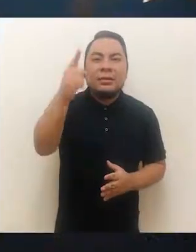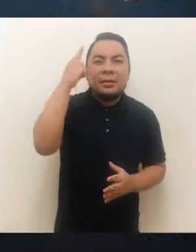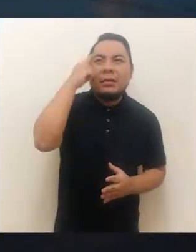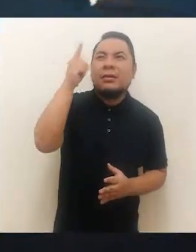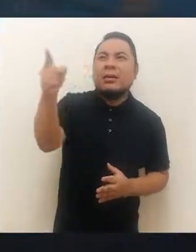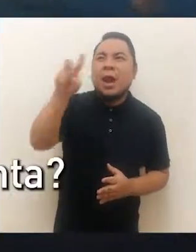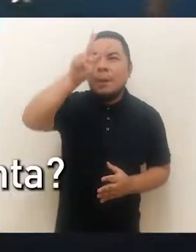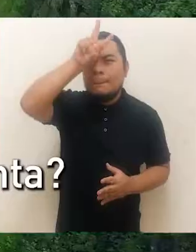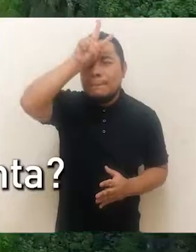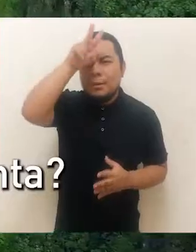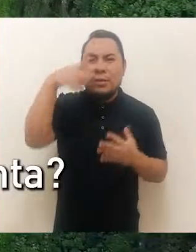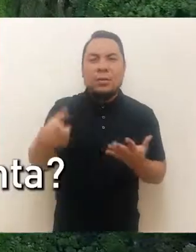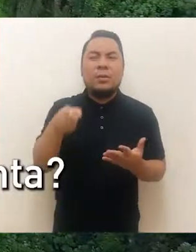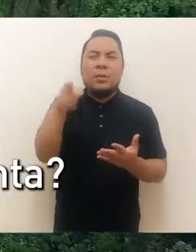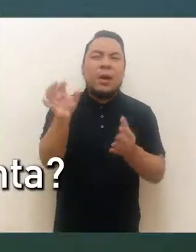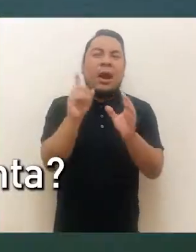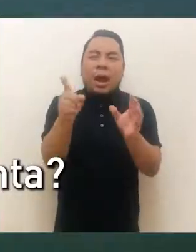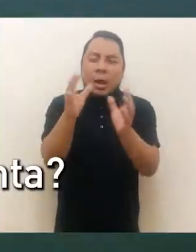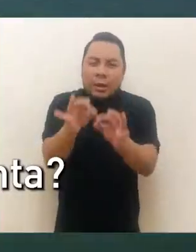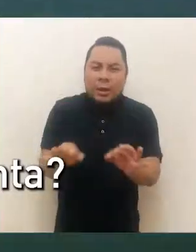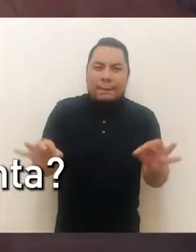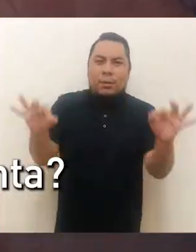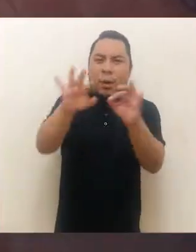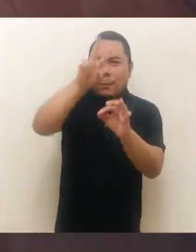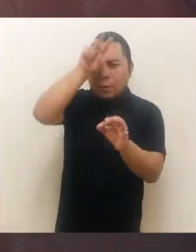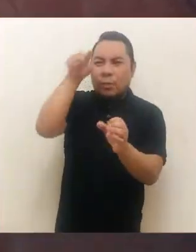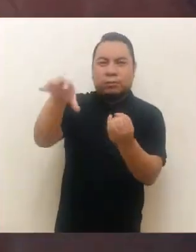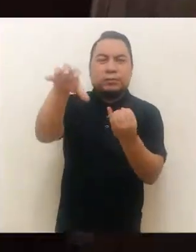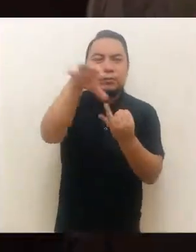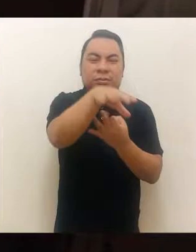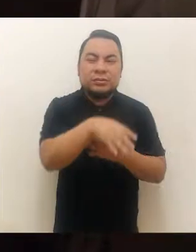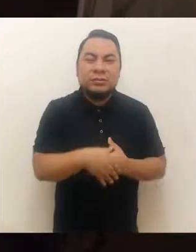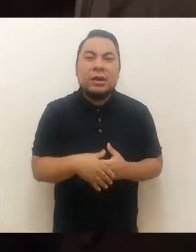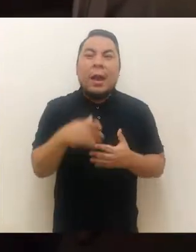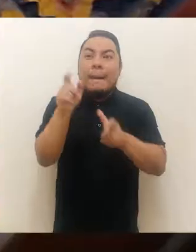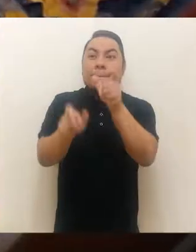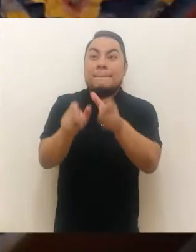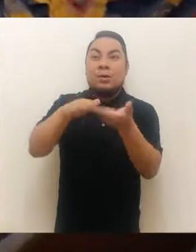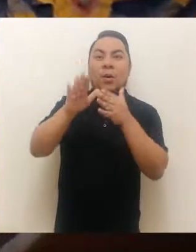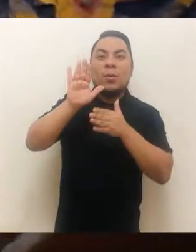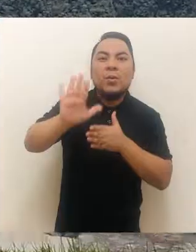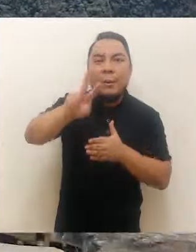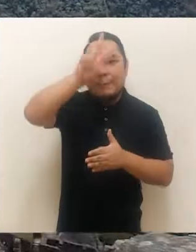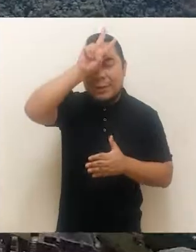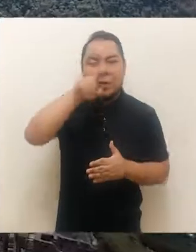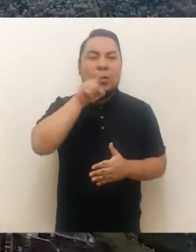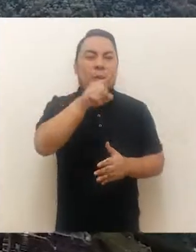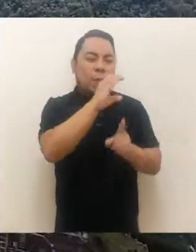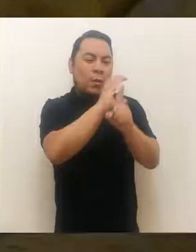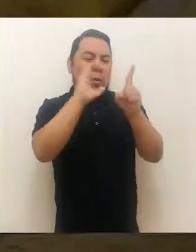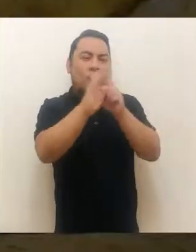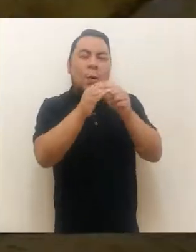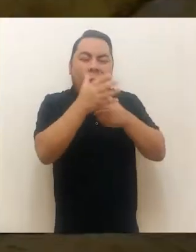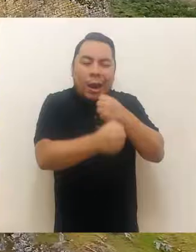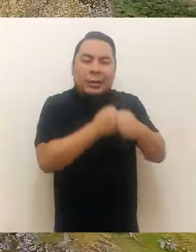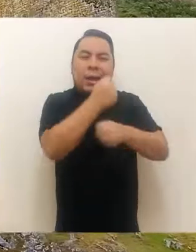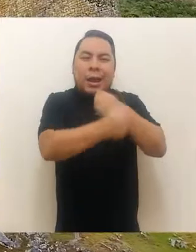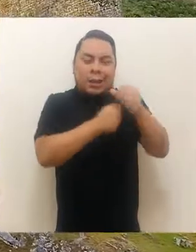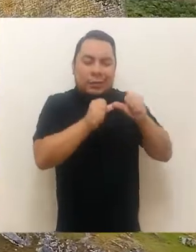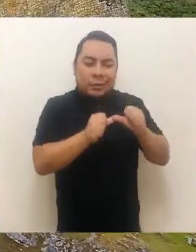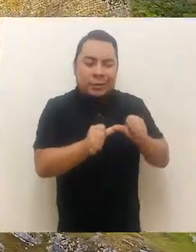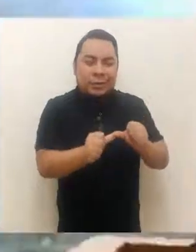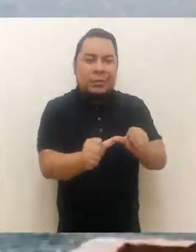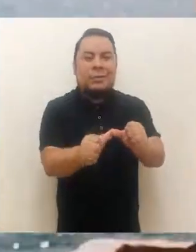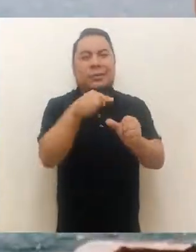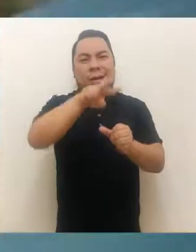imaginas un Perú sin eso que lo hace ser el Perú? Sin su gente, sin las culturas milenarias que trascienden de